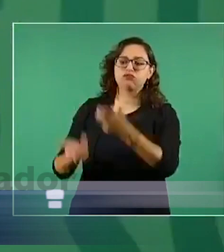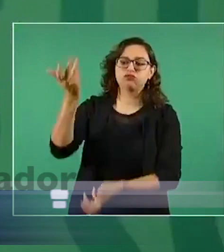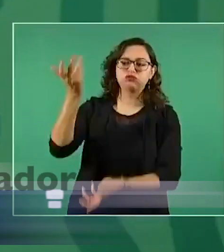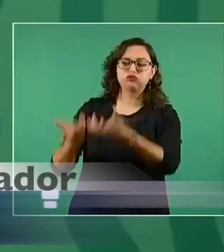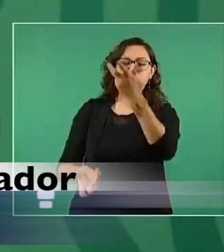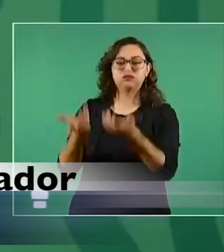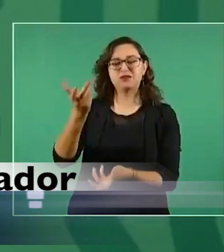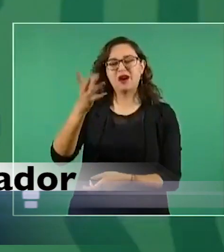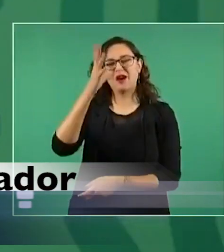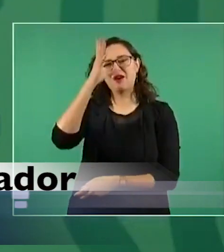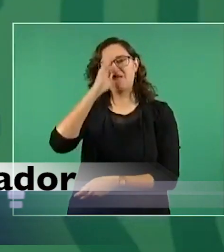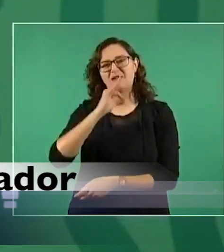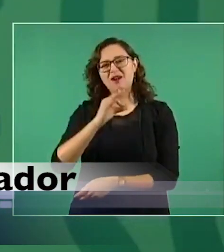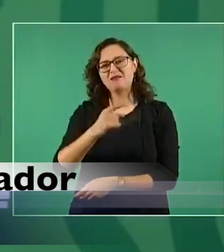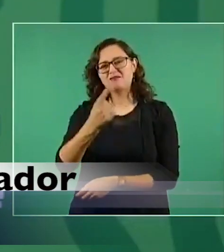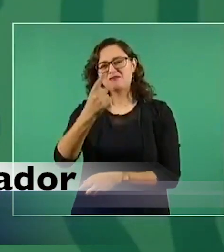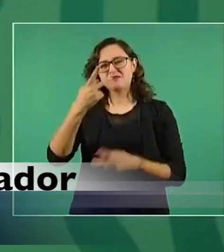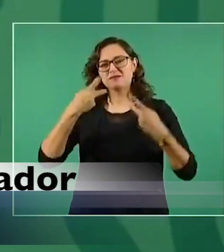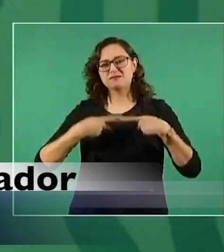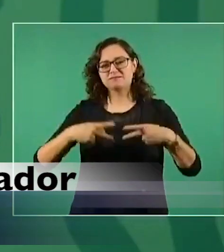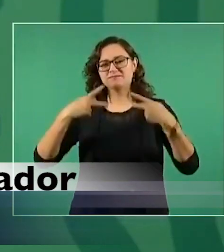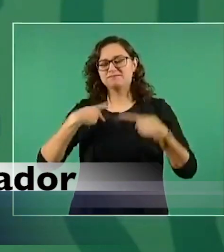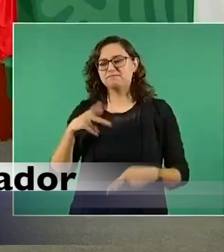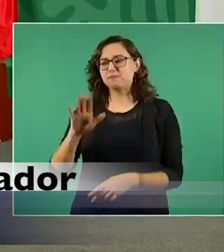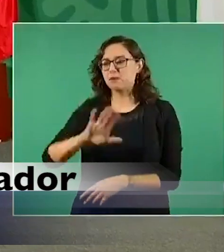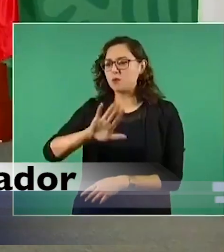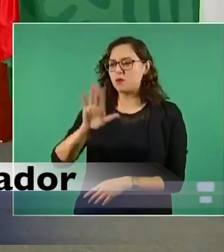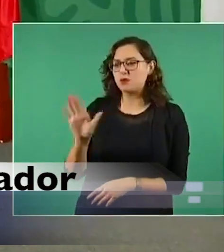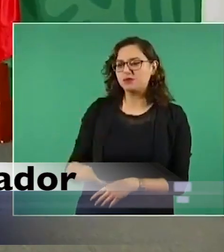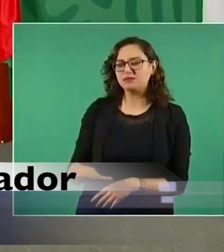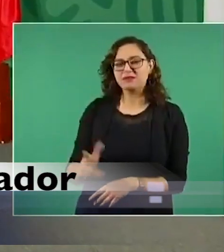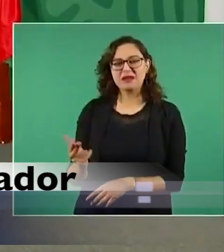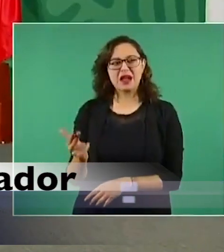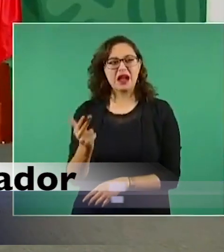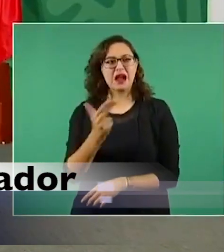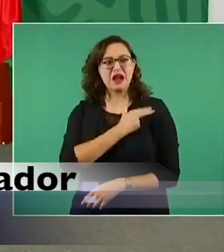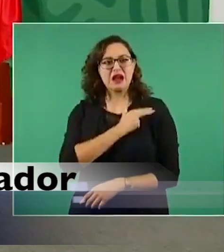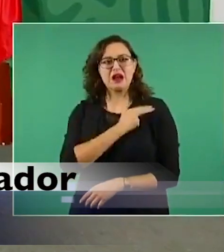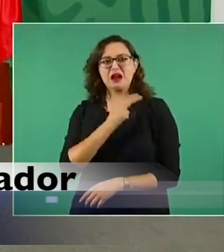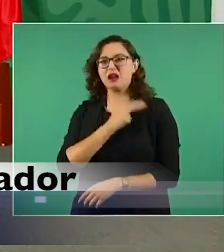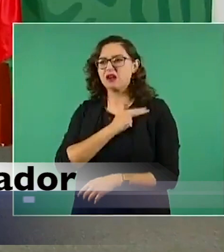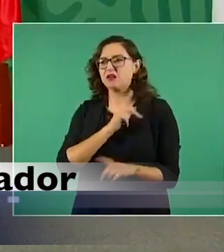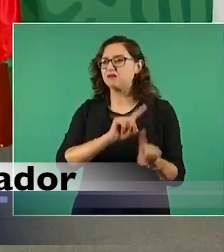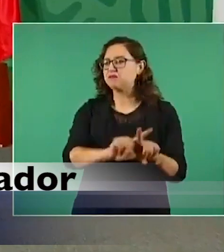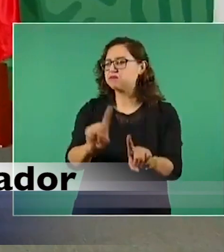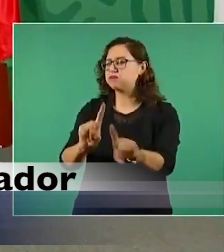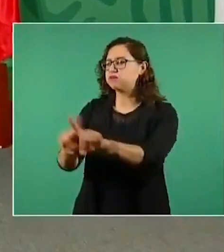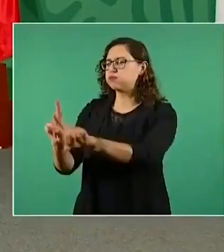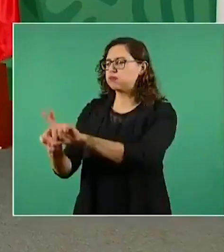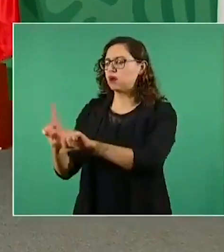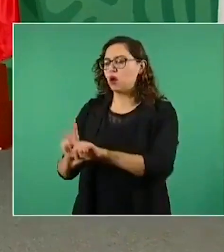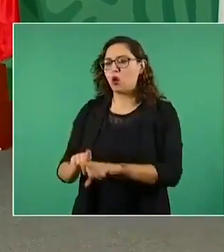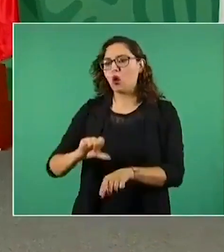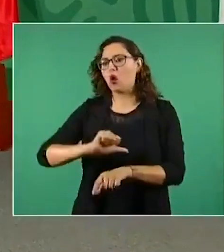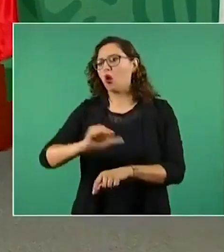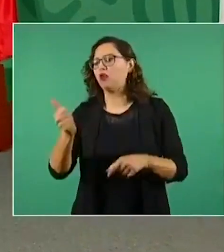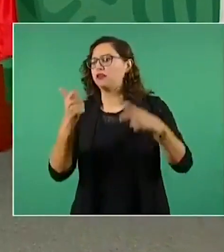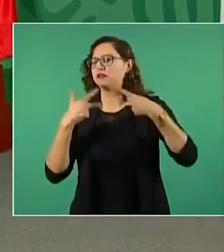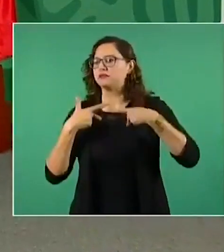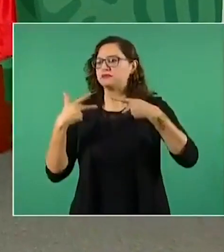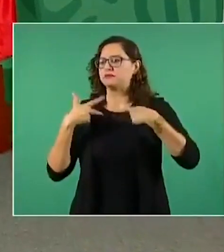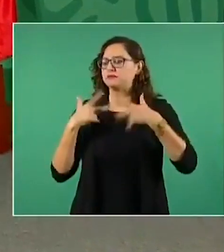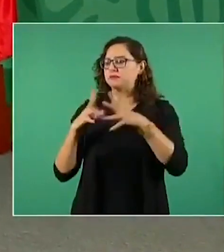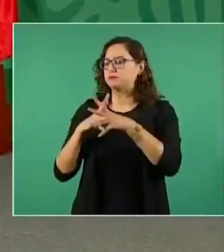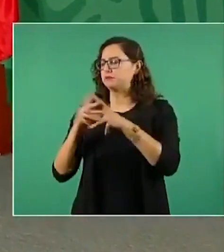trabajador de pemex hay heridos y desaparecidos deseamos de todo corazón